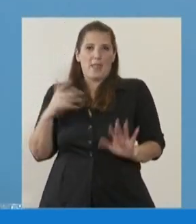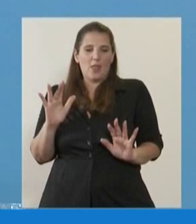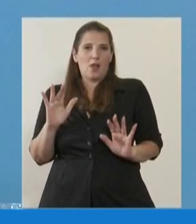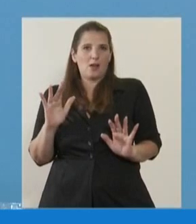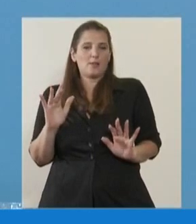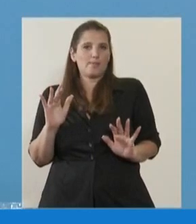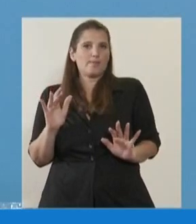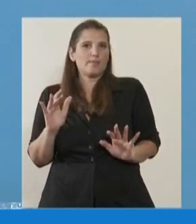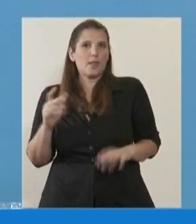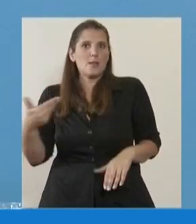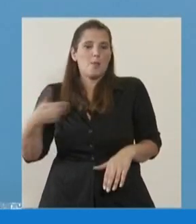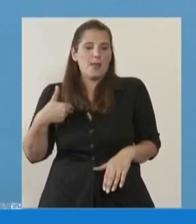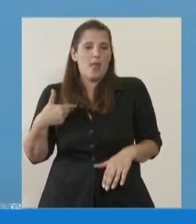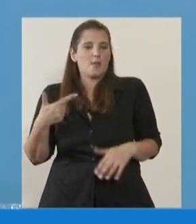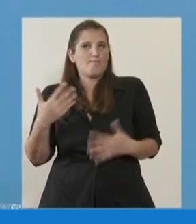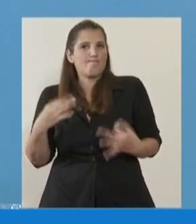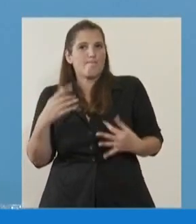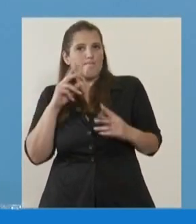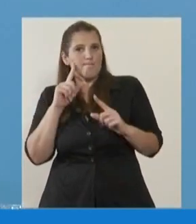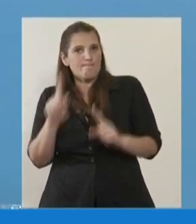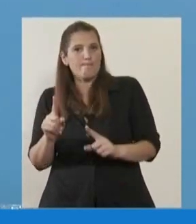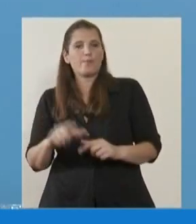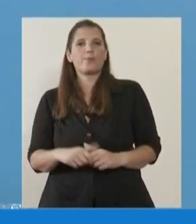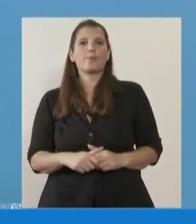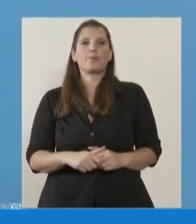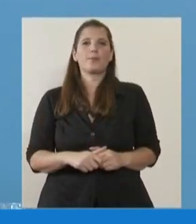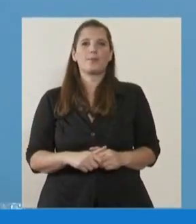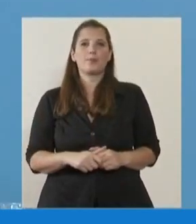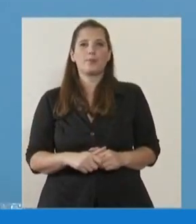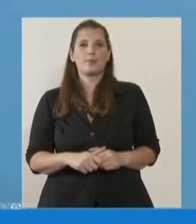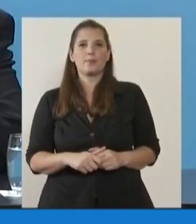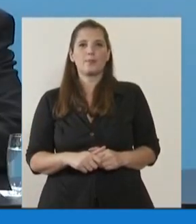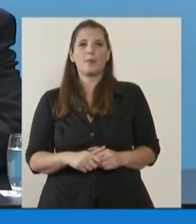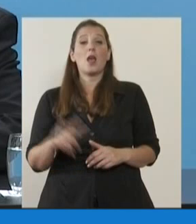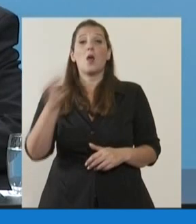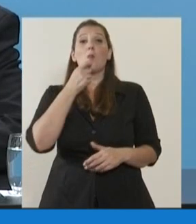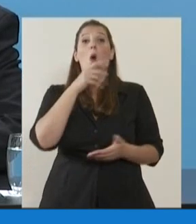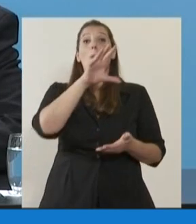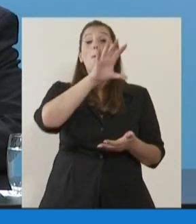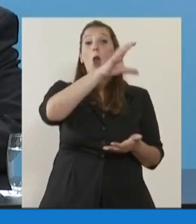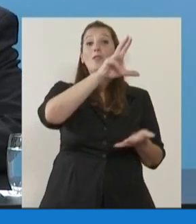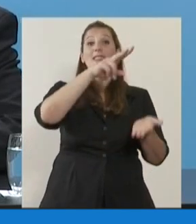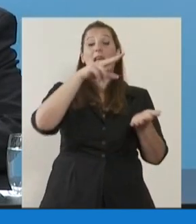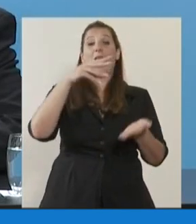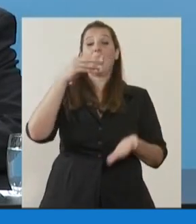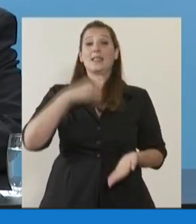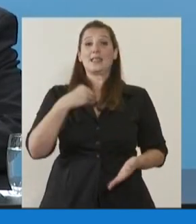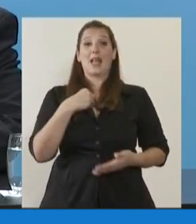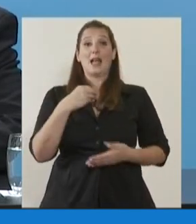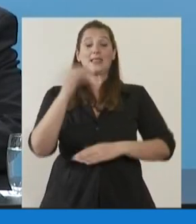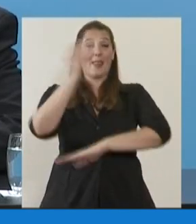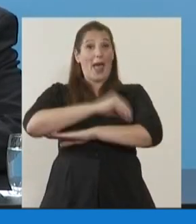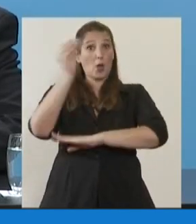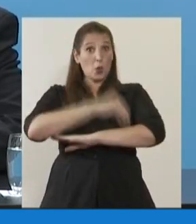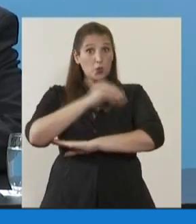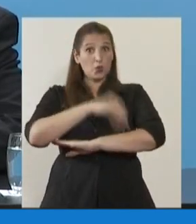habían solicitado. En lo que es la provincia de Santa Cruz, Buenos Aires, Río